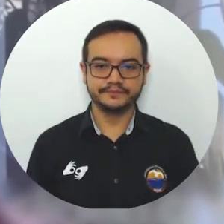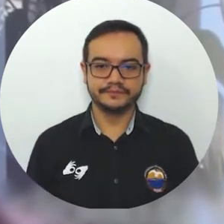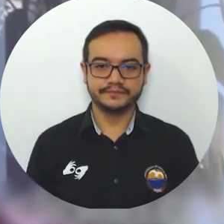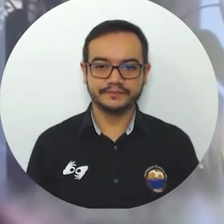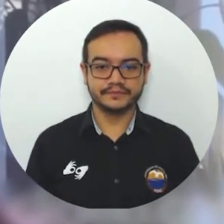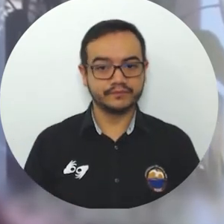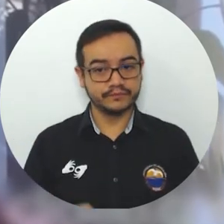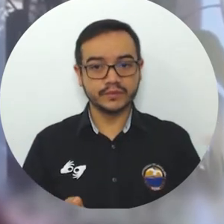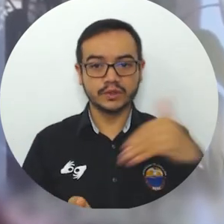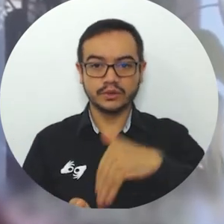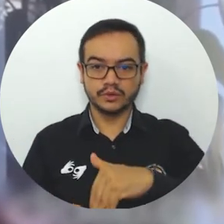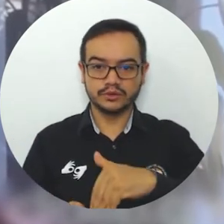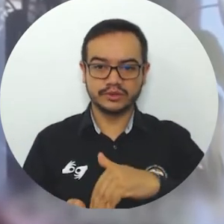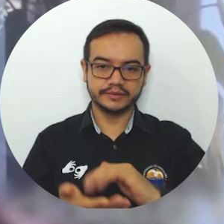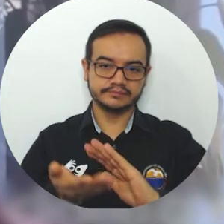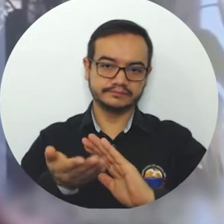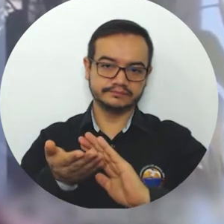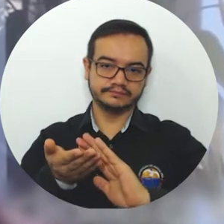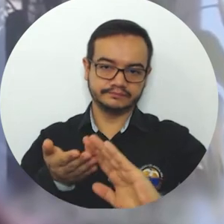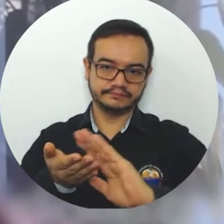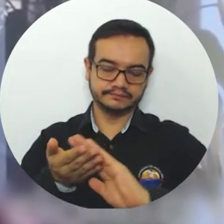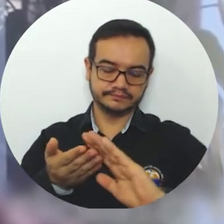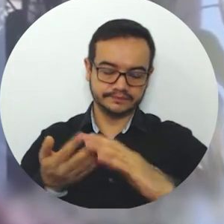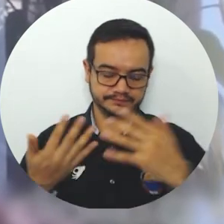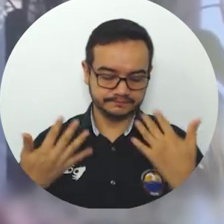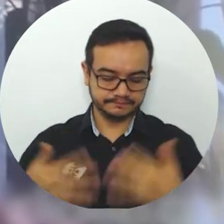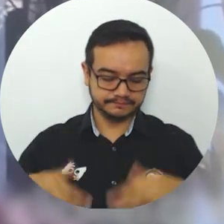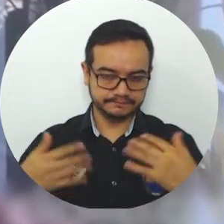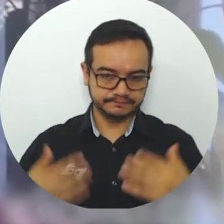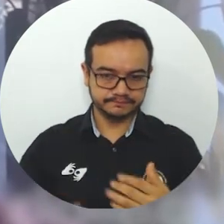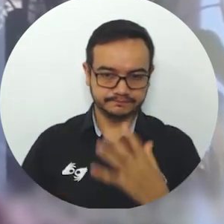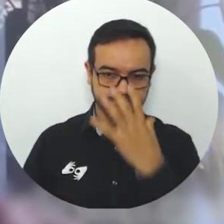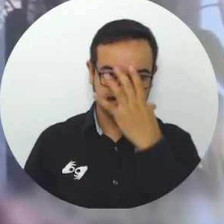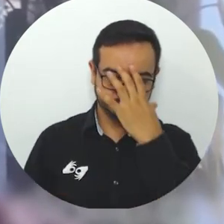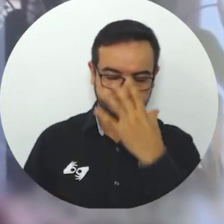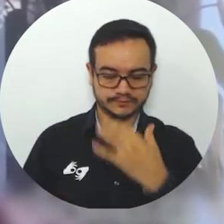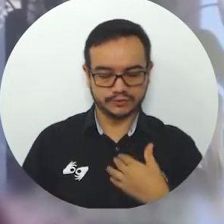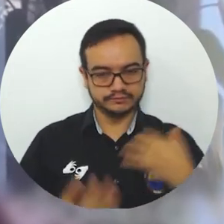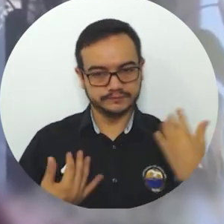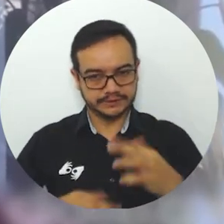a todo su público de interés. De nuevo,